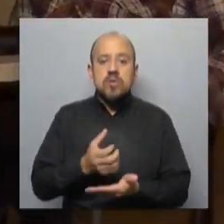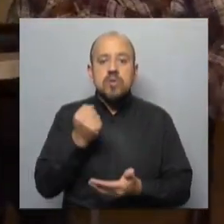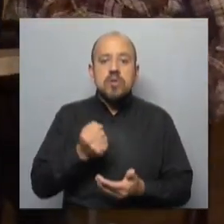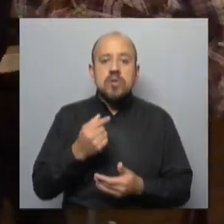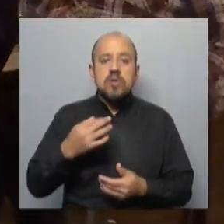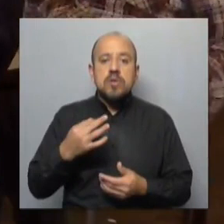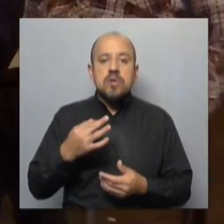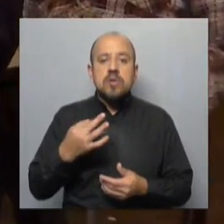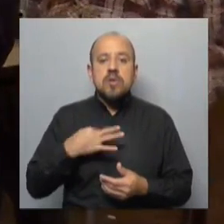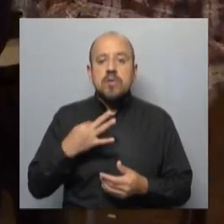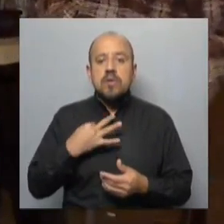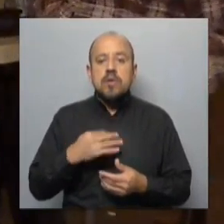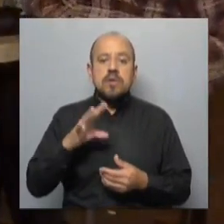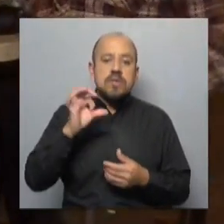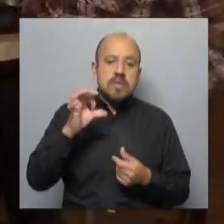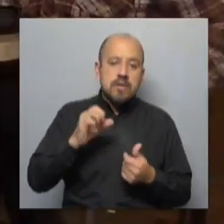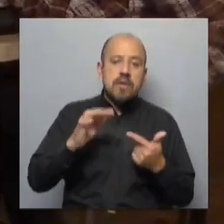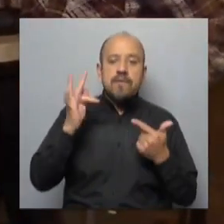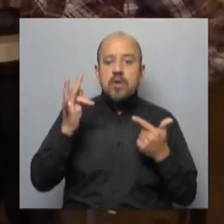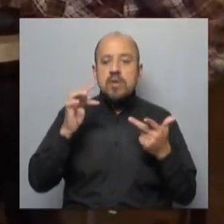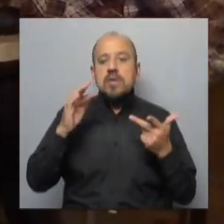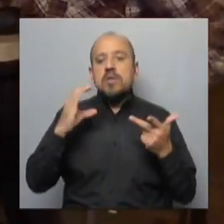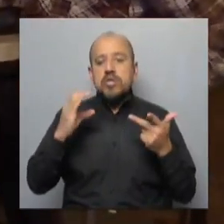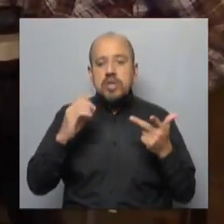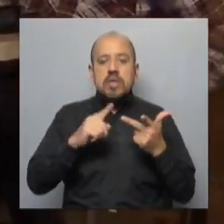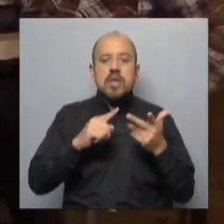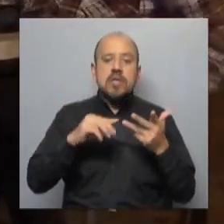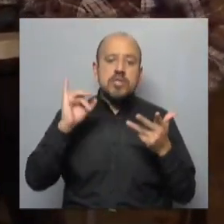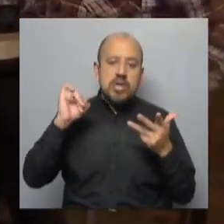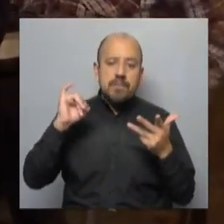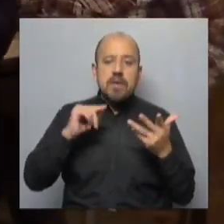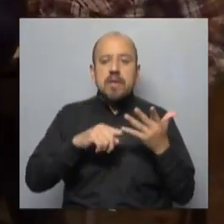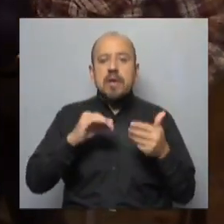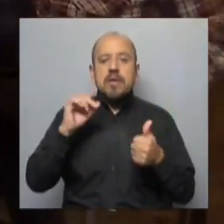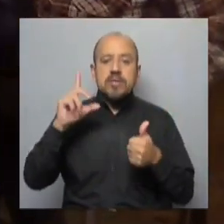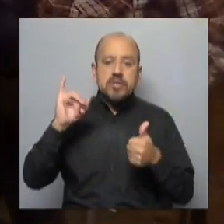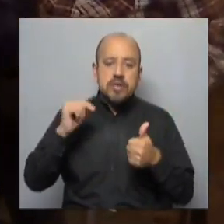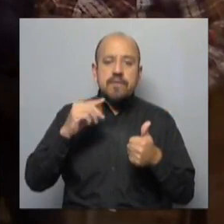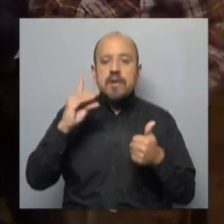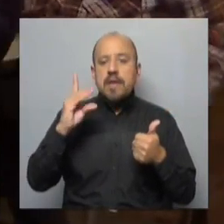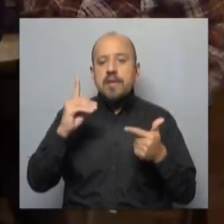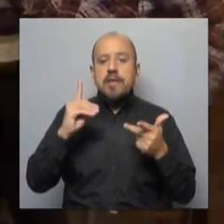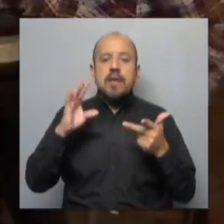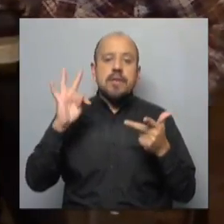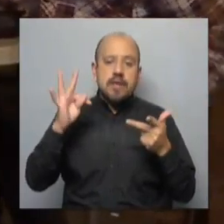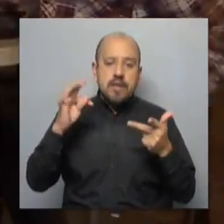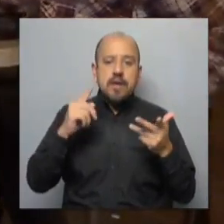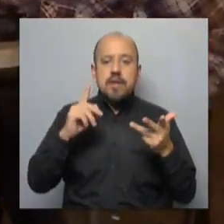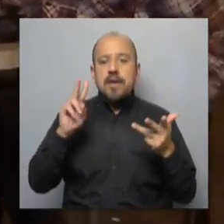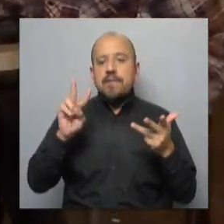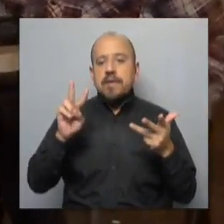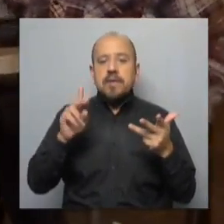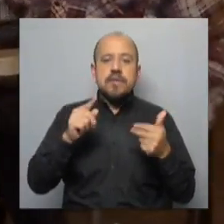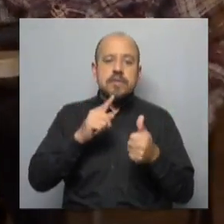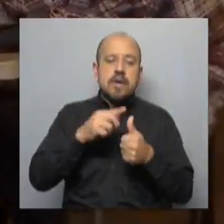civiles por silvia florencia china a micaela yamila jane izar daniela tatiana panes